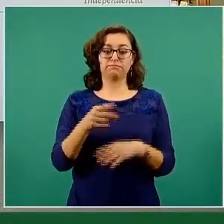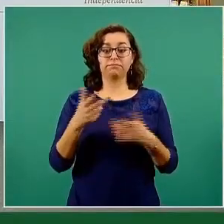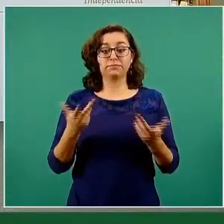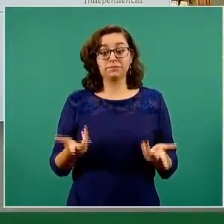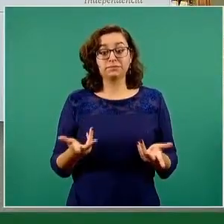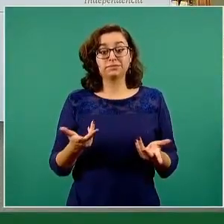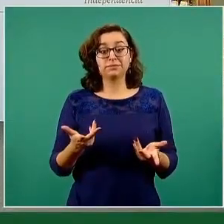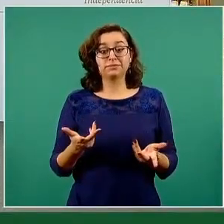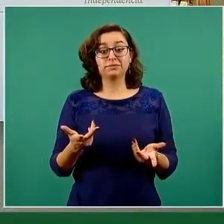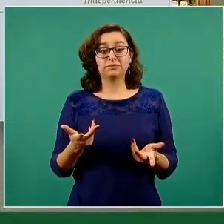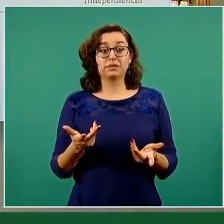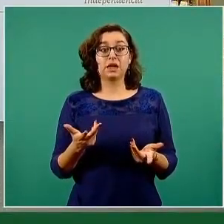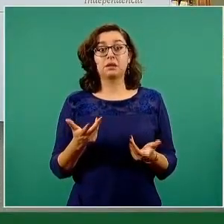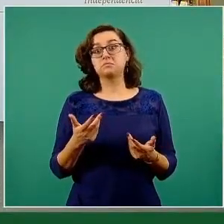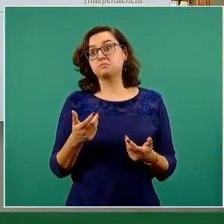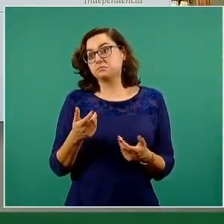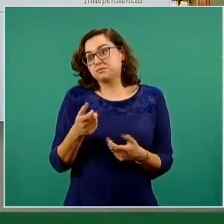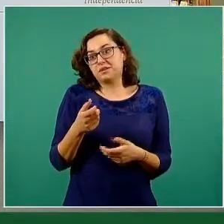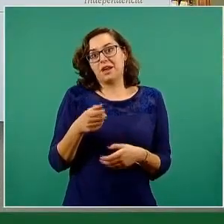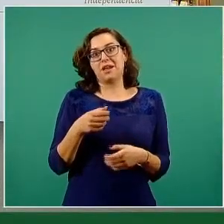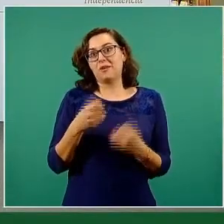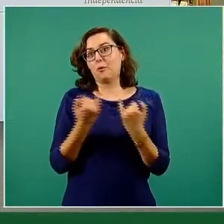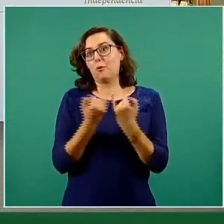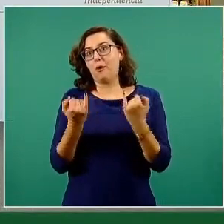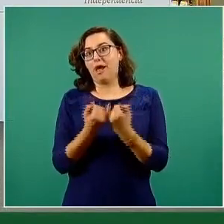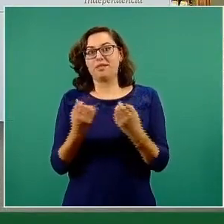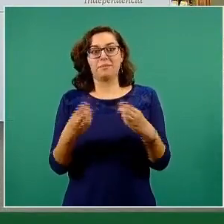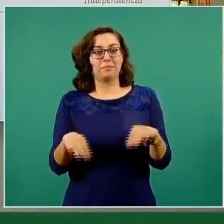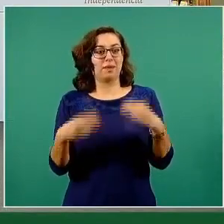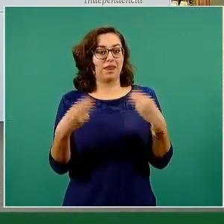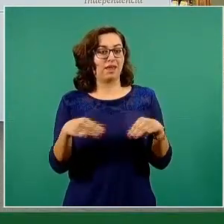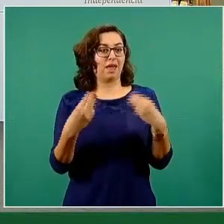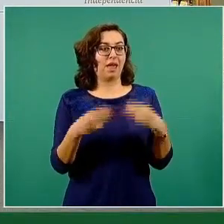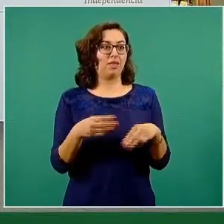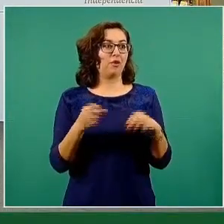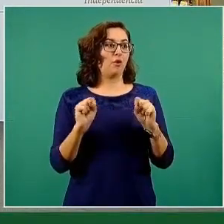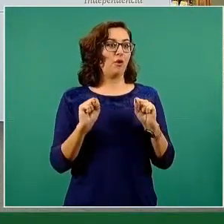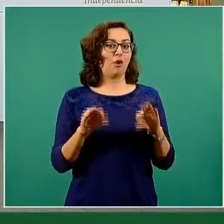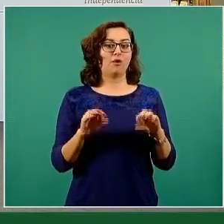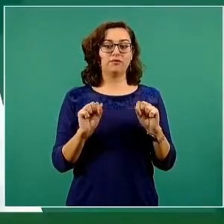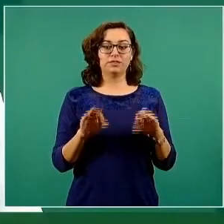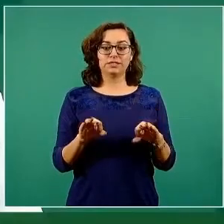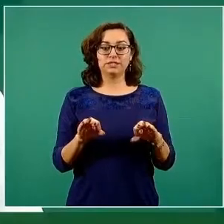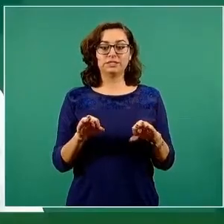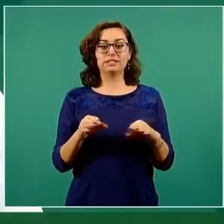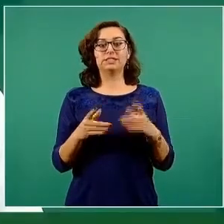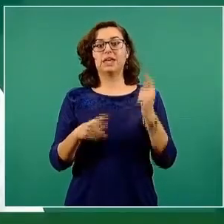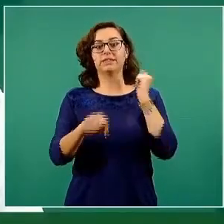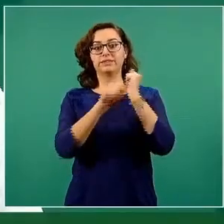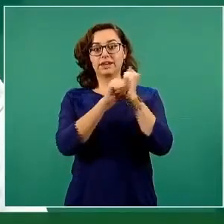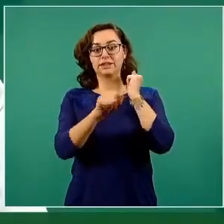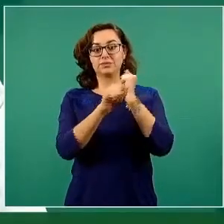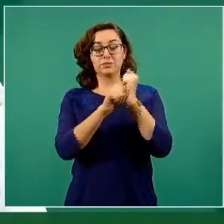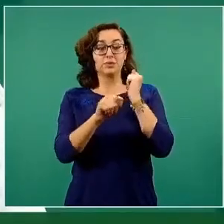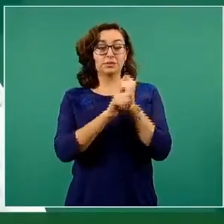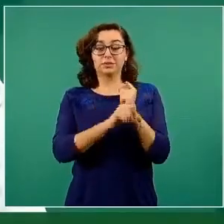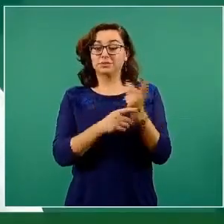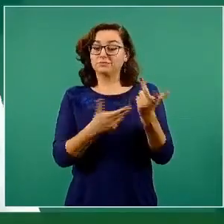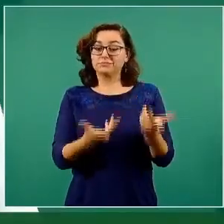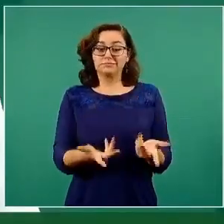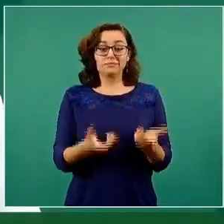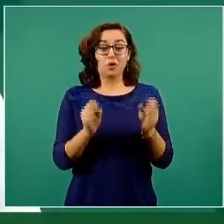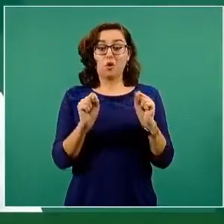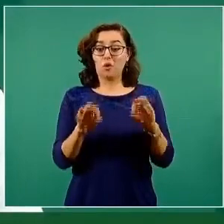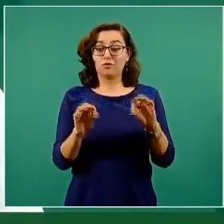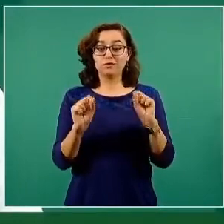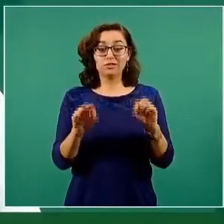cerrando muchas otras cosas: mercados, centros de trabajo, líneas de transporte, donde por supuesto,